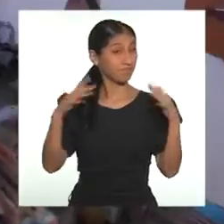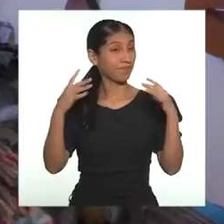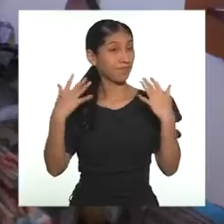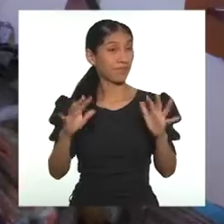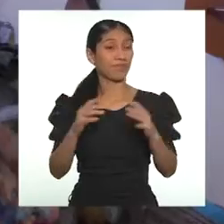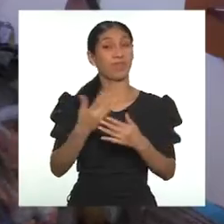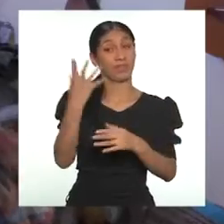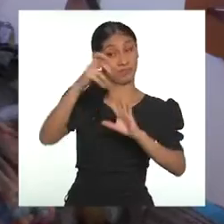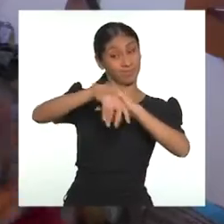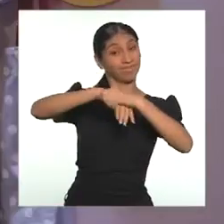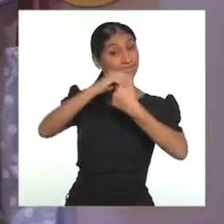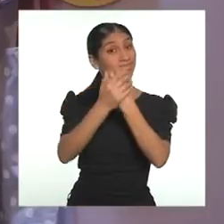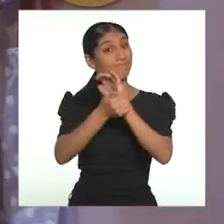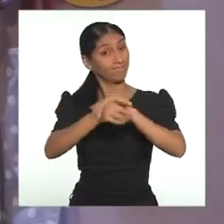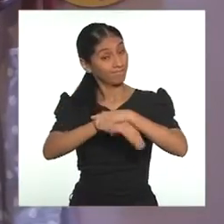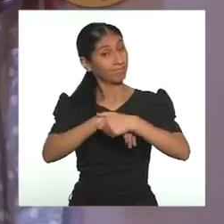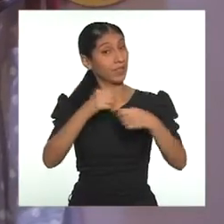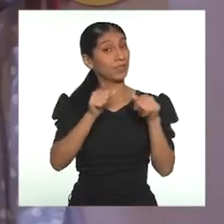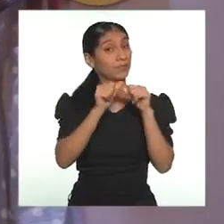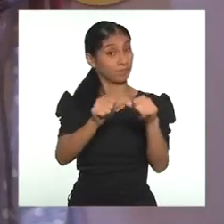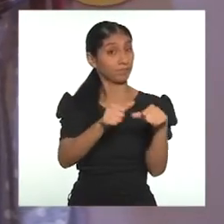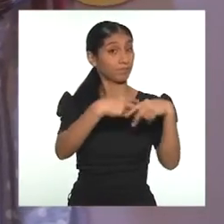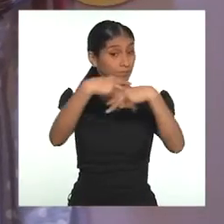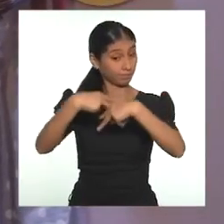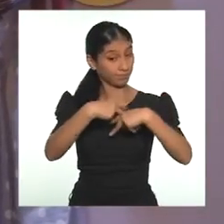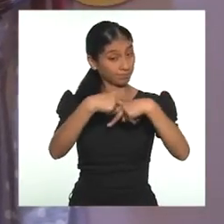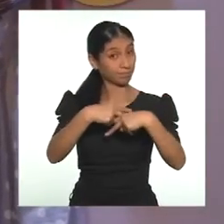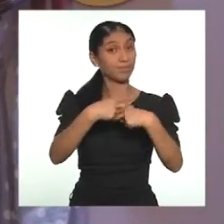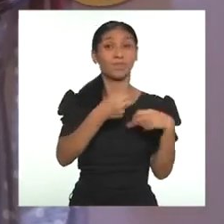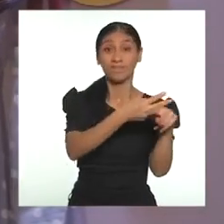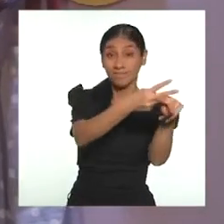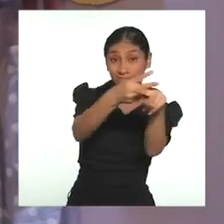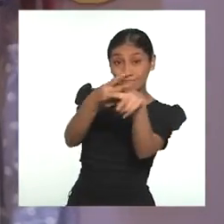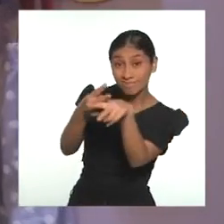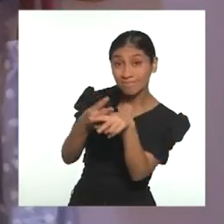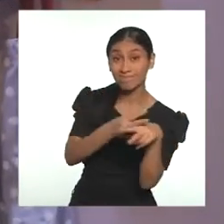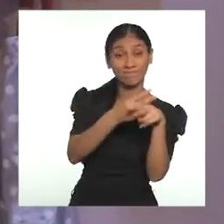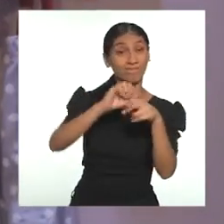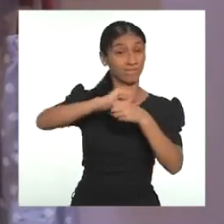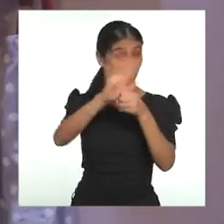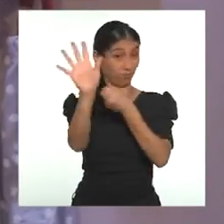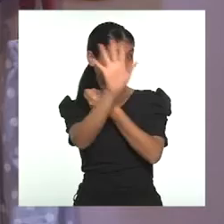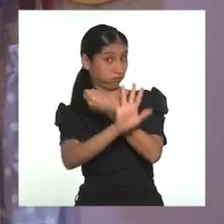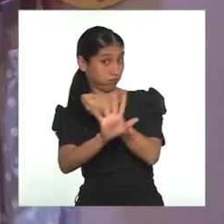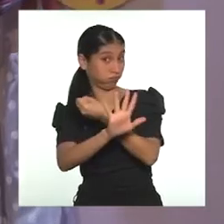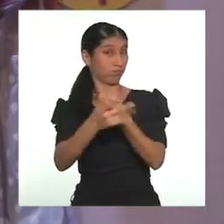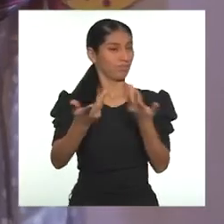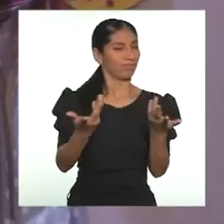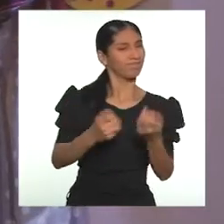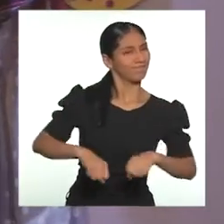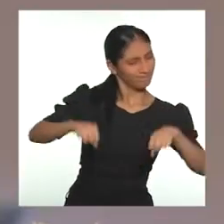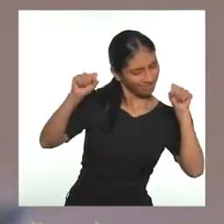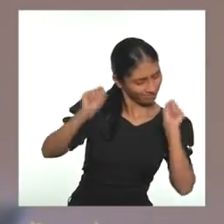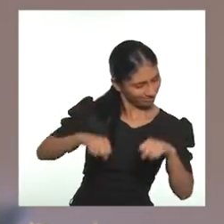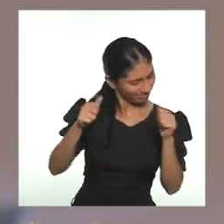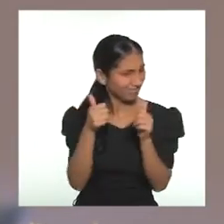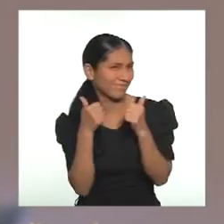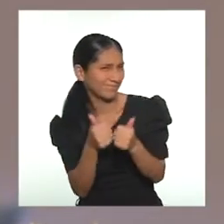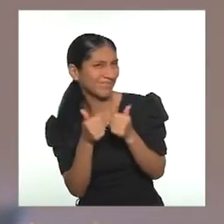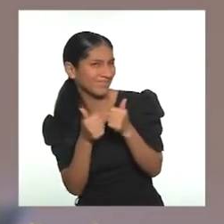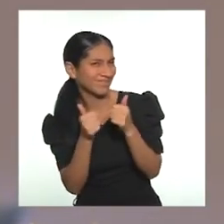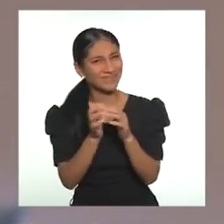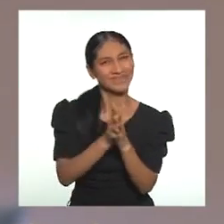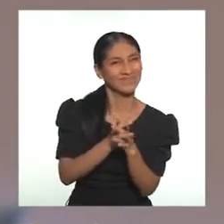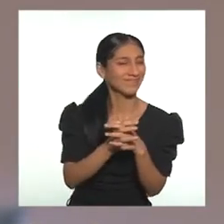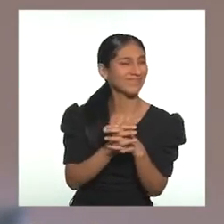¡Héctor! Ahora sí, Calcetín. Tenía que lavarme las manos para seguir cuidándome y cuidándonos del coronavirus. Eso está